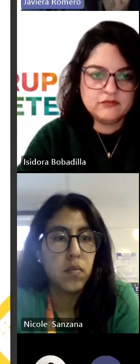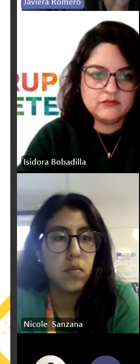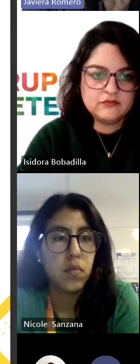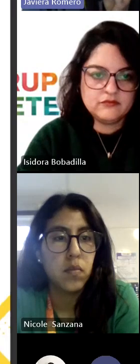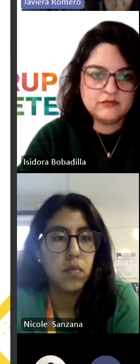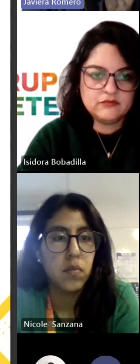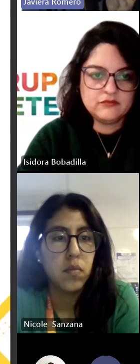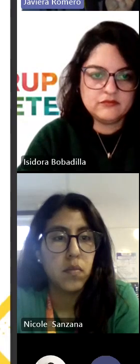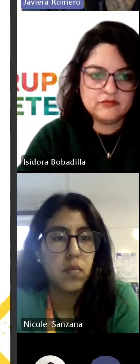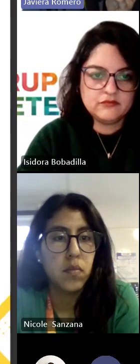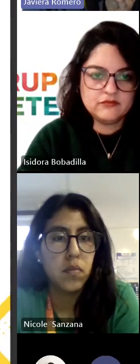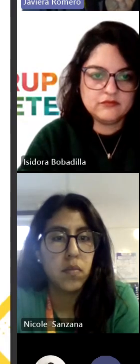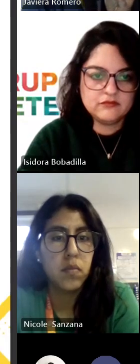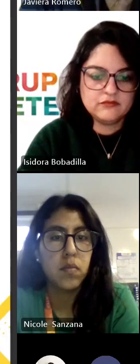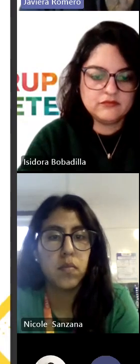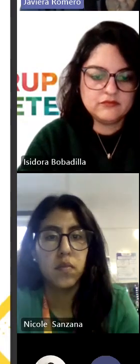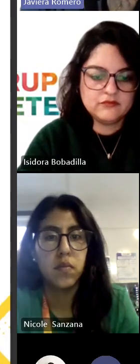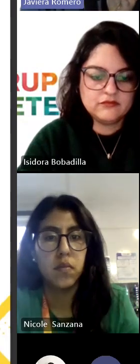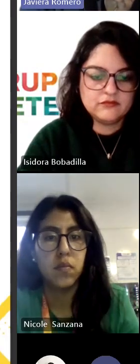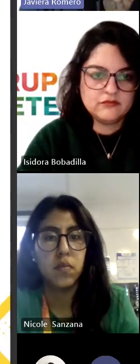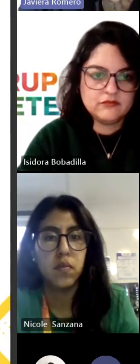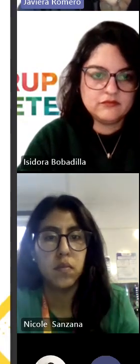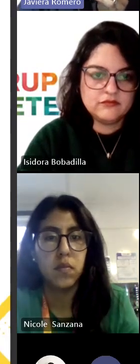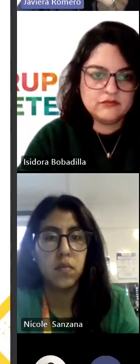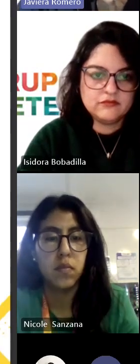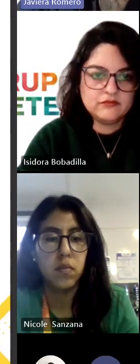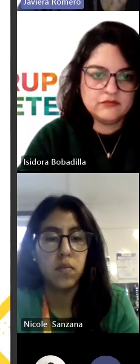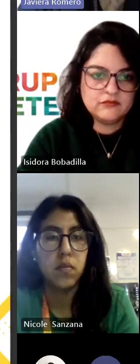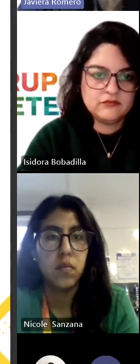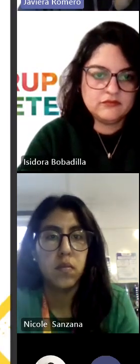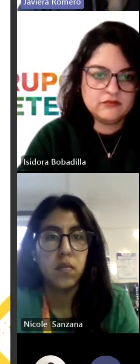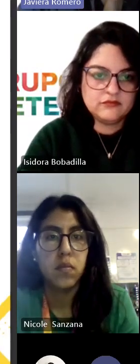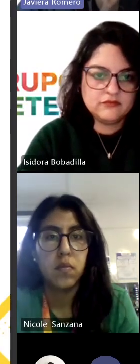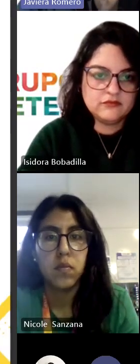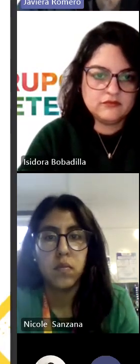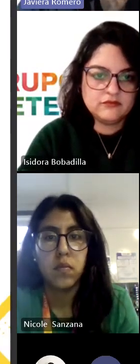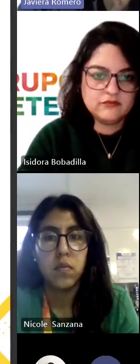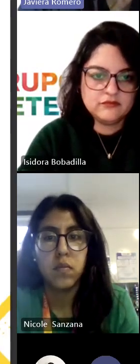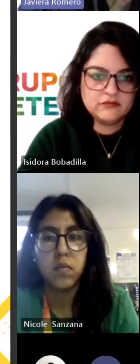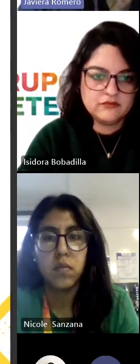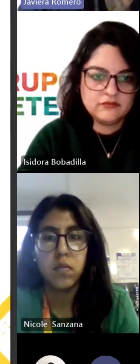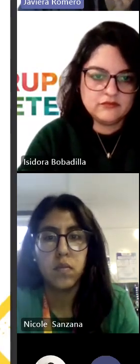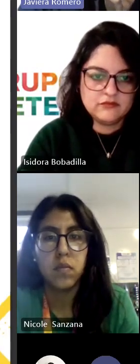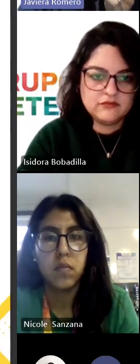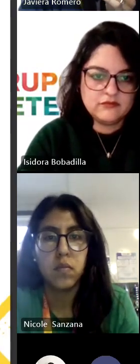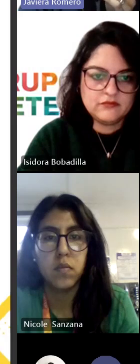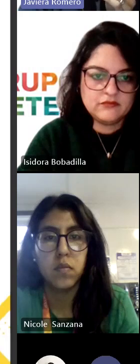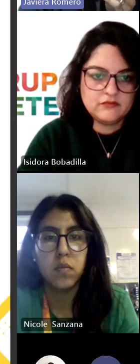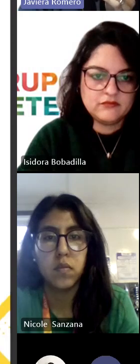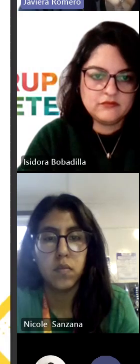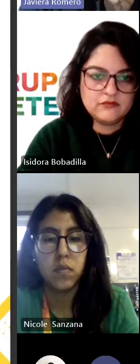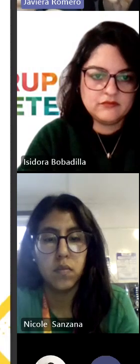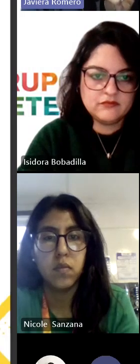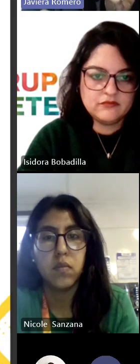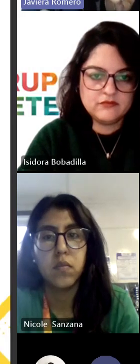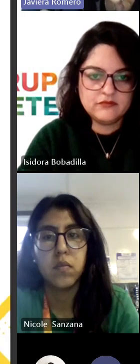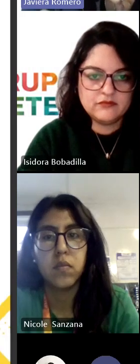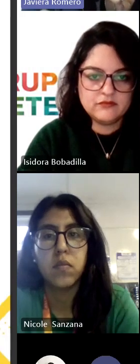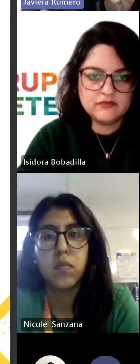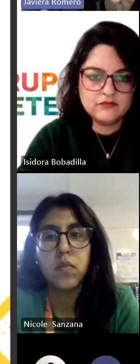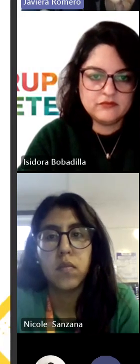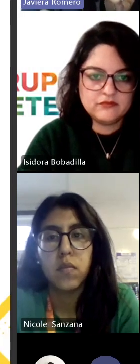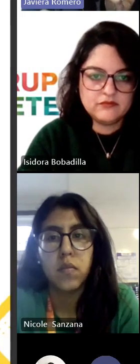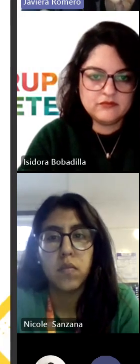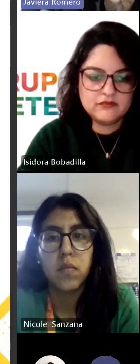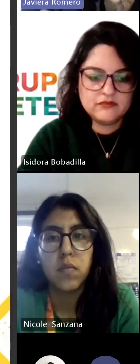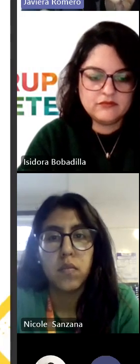la integración ahí. Aunque sabemos que en algunos momentos de la vida, como en la adolescencia, puede generarse